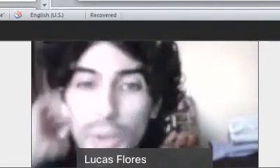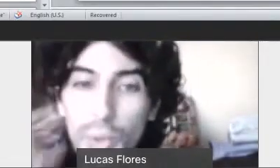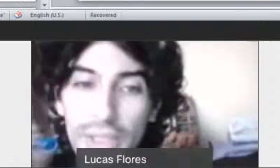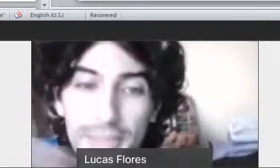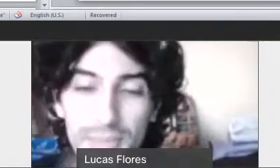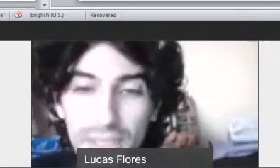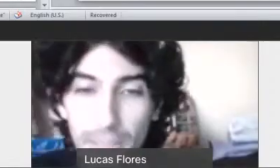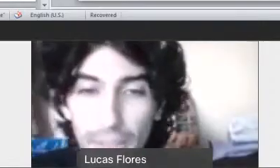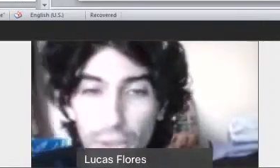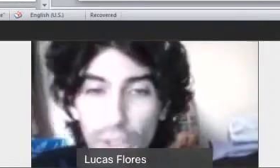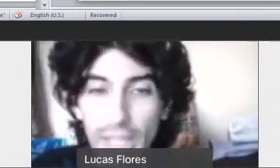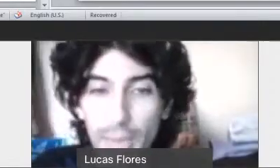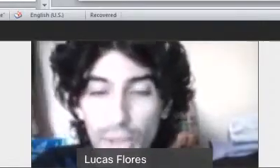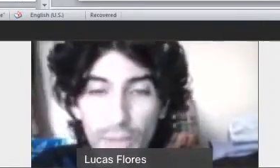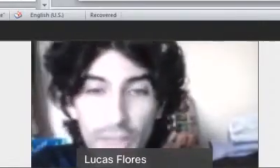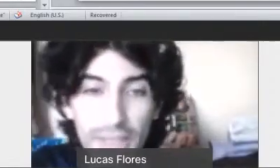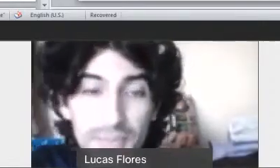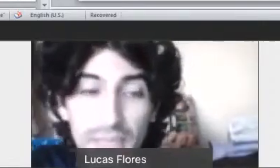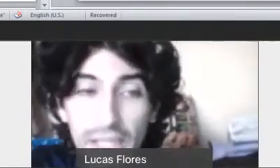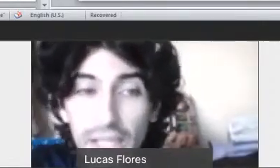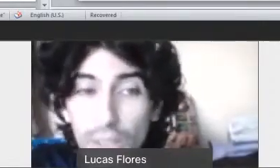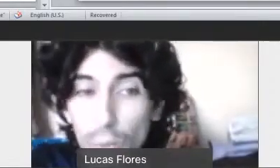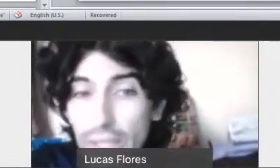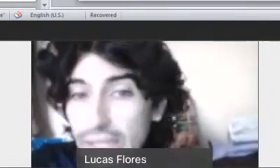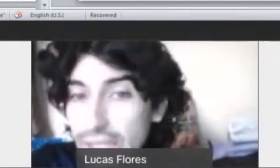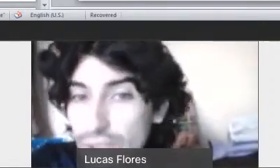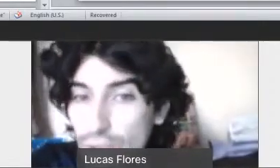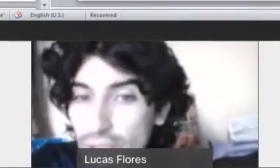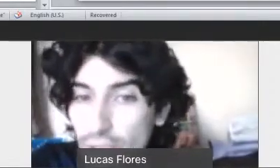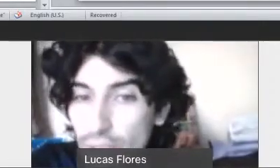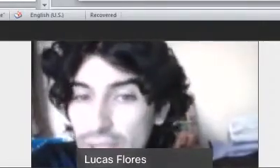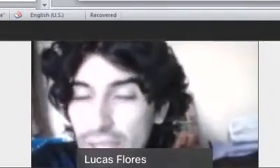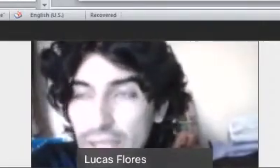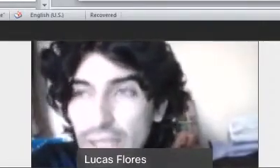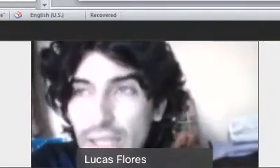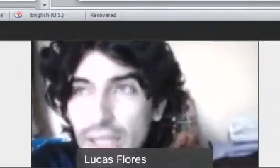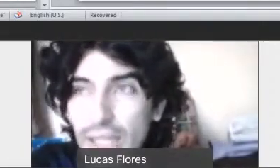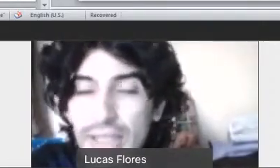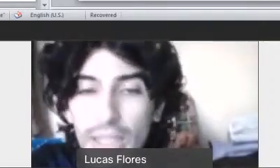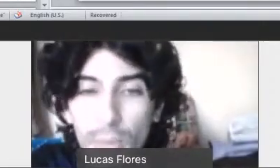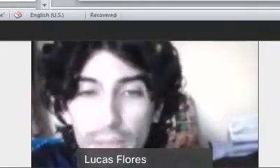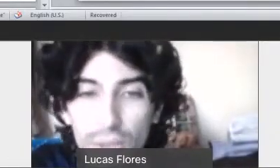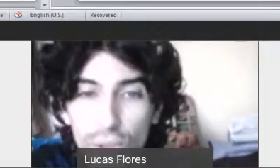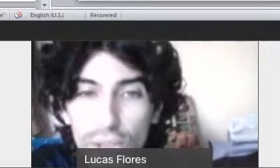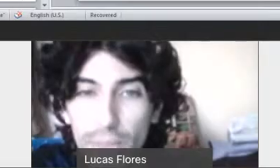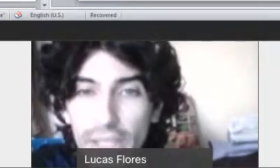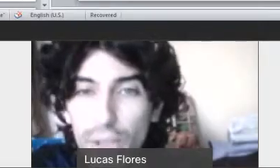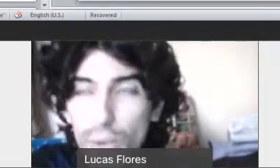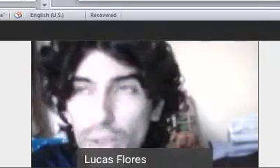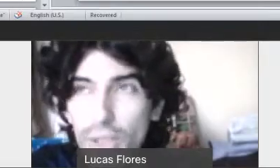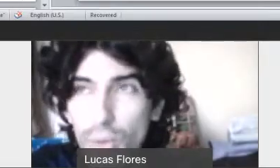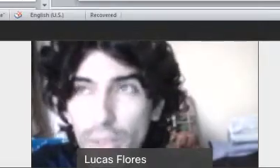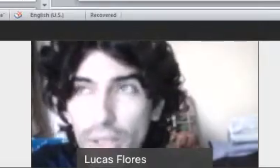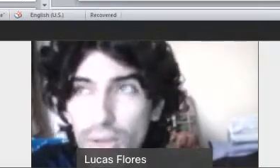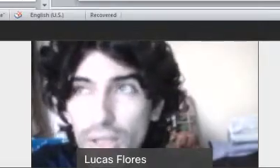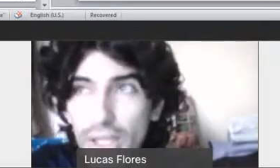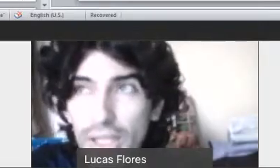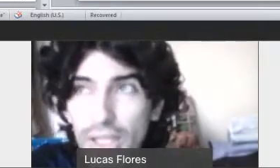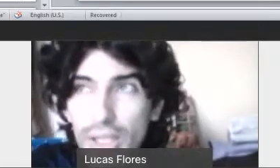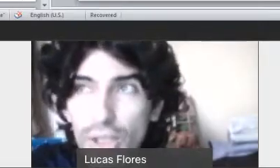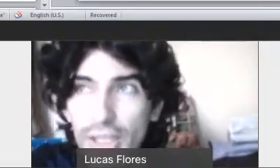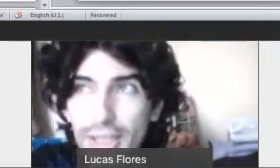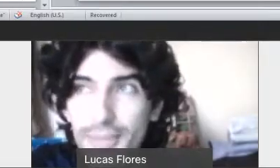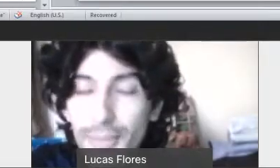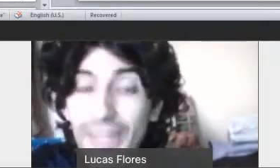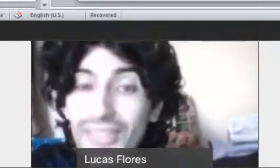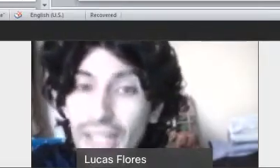esa pregunta respecto de la bibliografía. Una aclaración que quiero hacer es que hasta el momento los seminarios que ustedes tuvieron